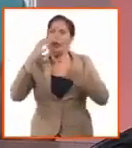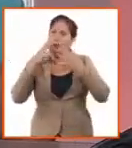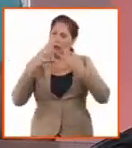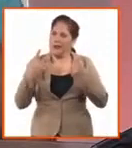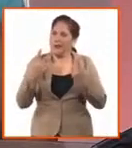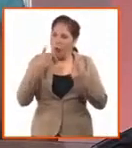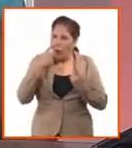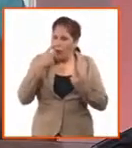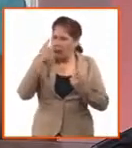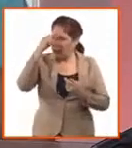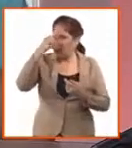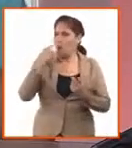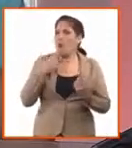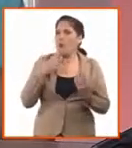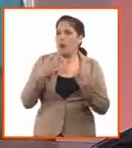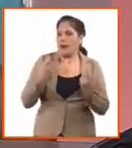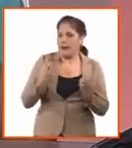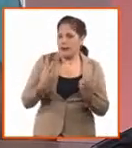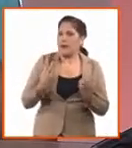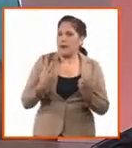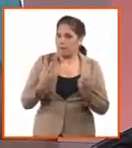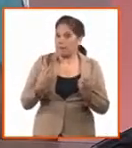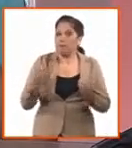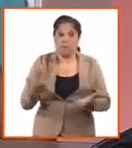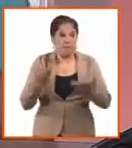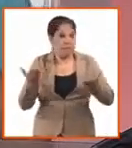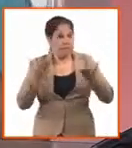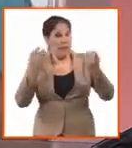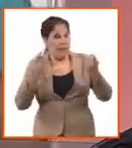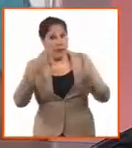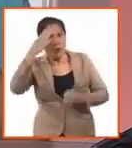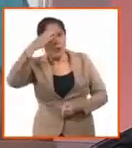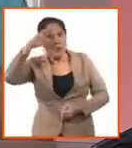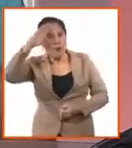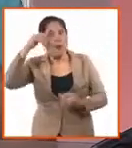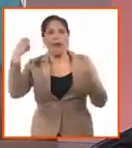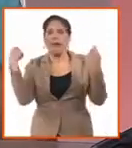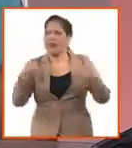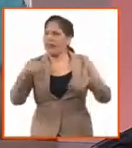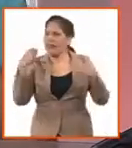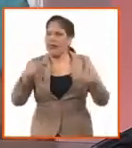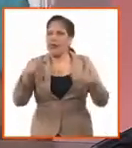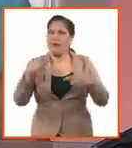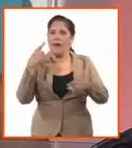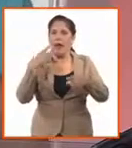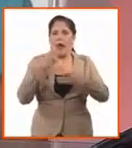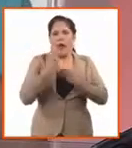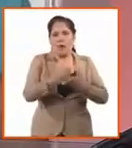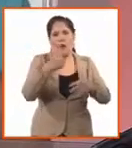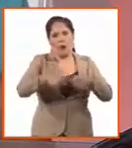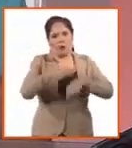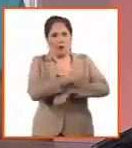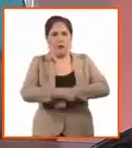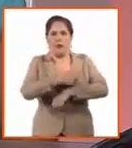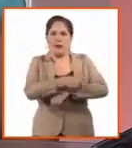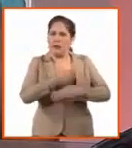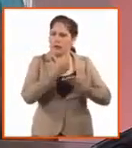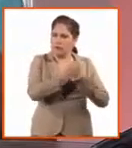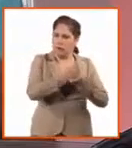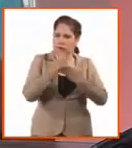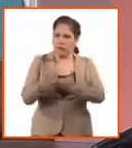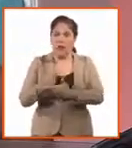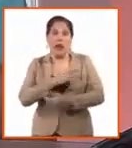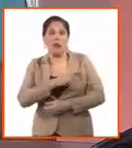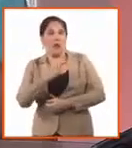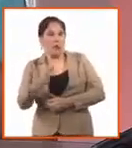o sea como como la necesidad de internacionalizar la revolución